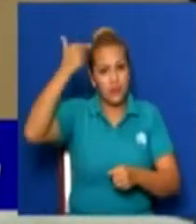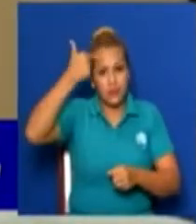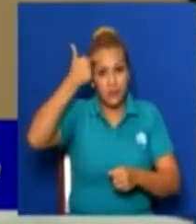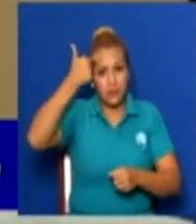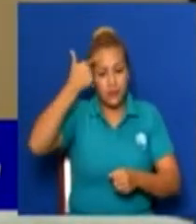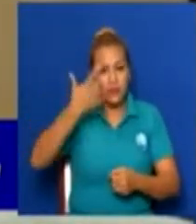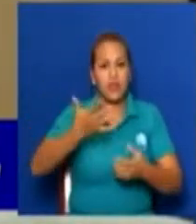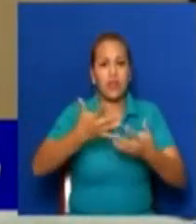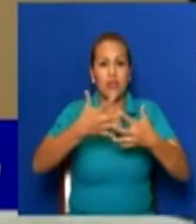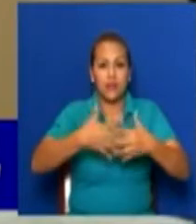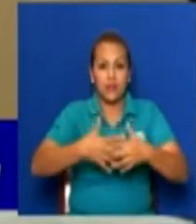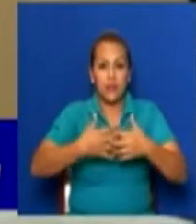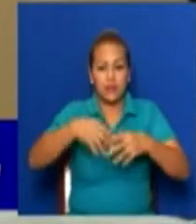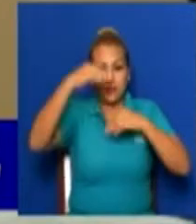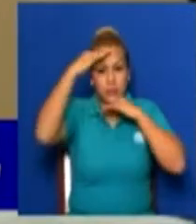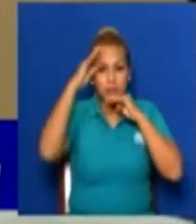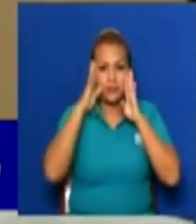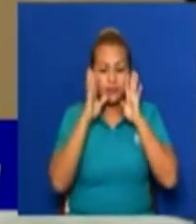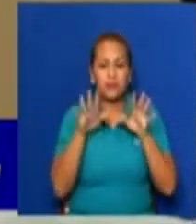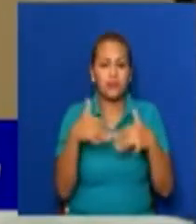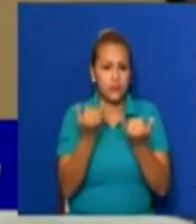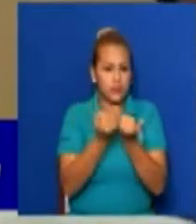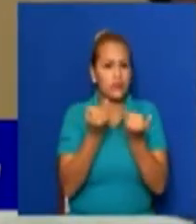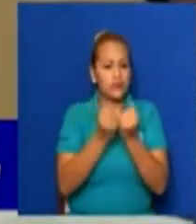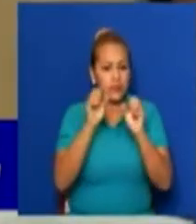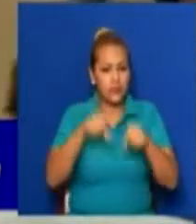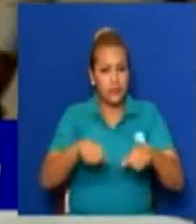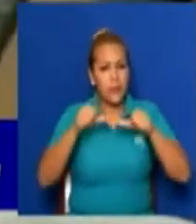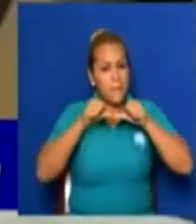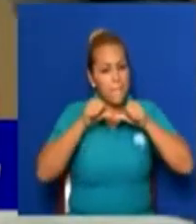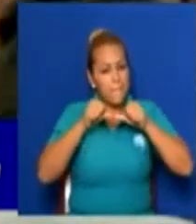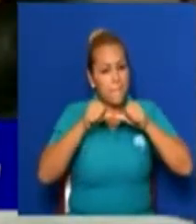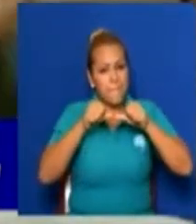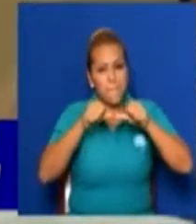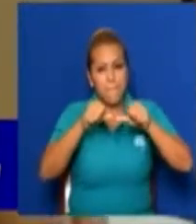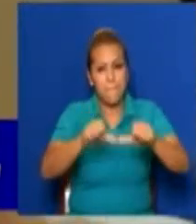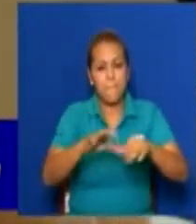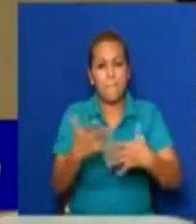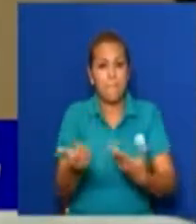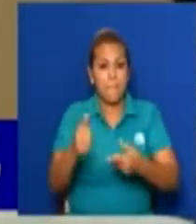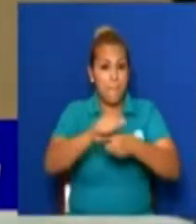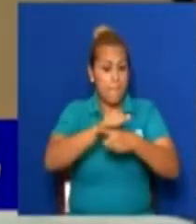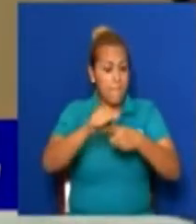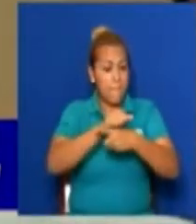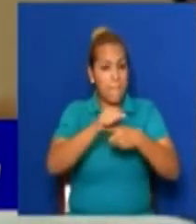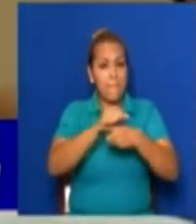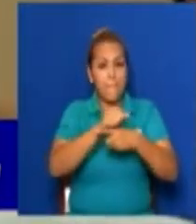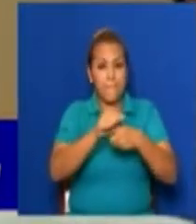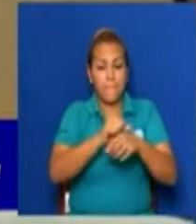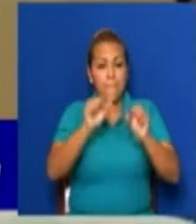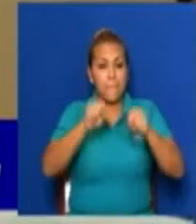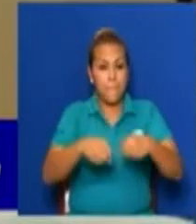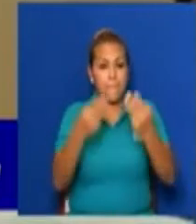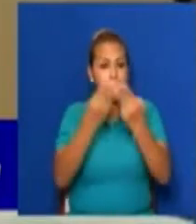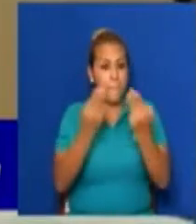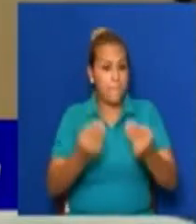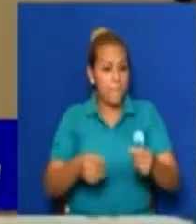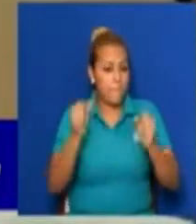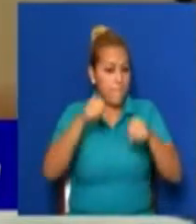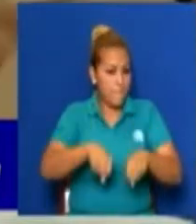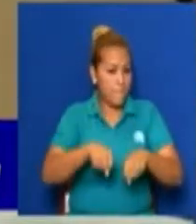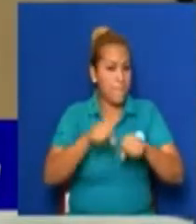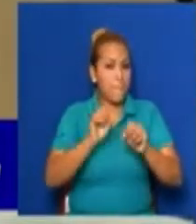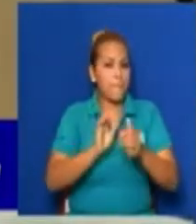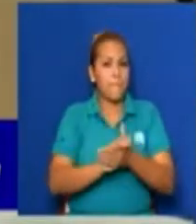privada. Eso es un avance moderno de la legislación, es en la práctica también que se está materializando, porque